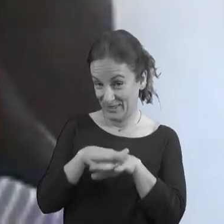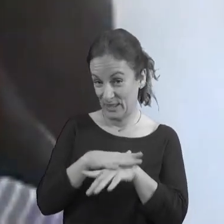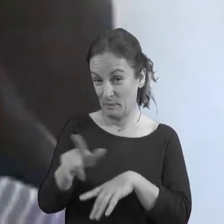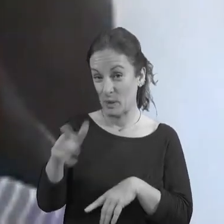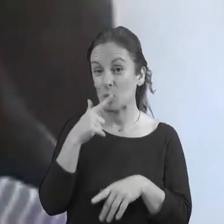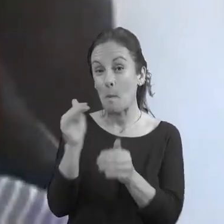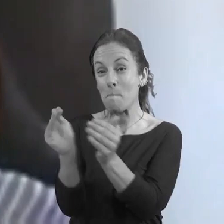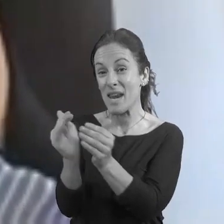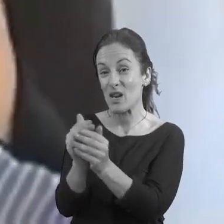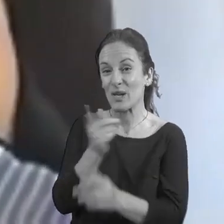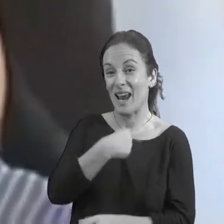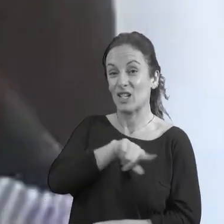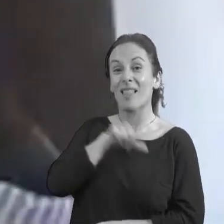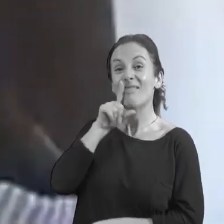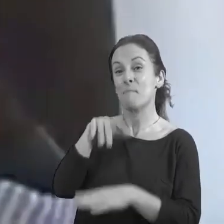si lo sabes.